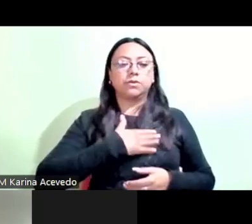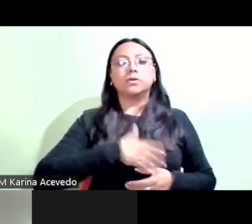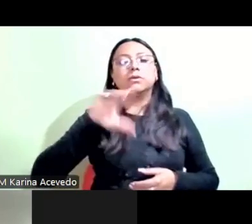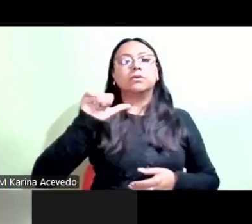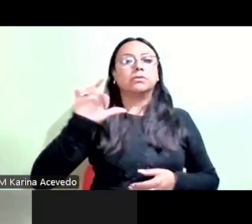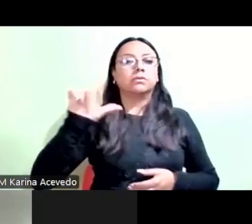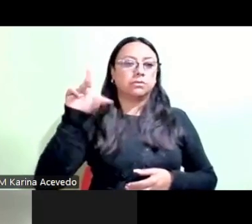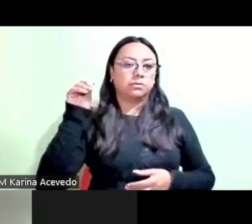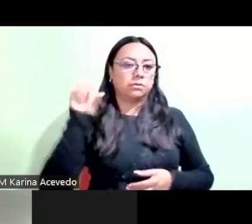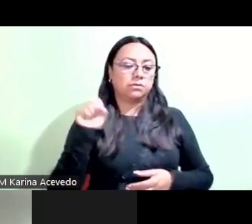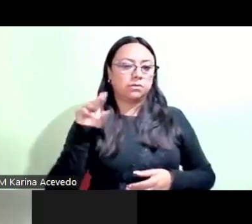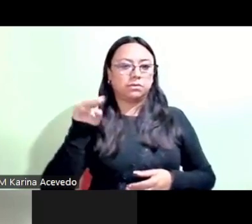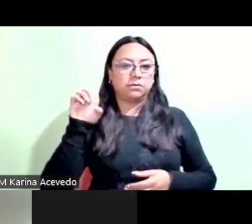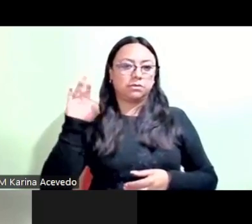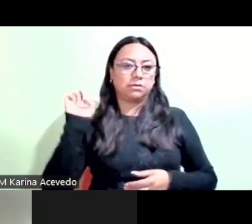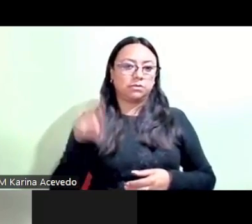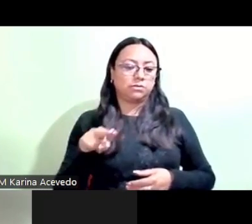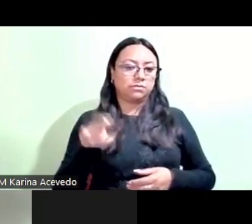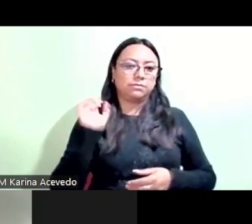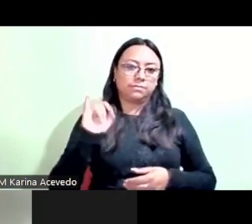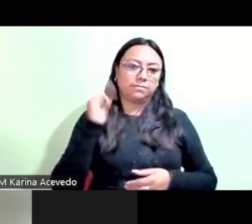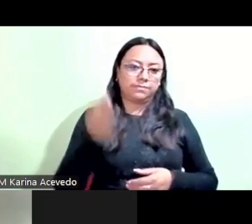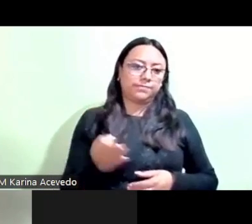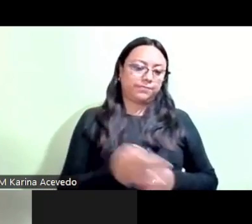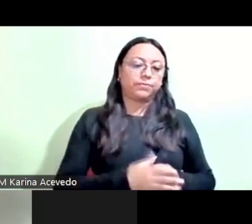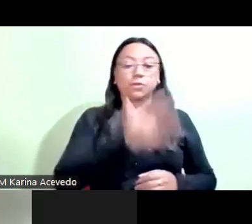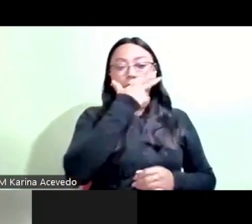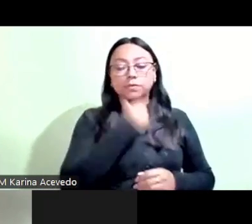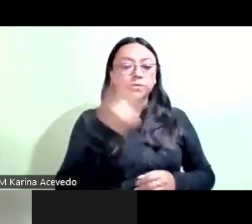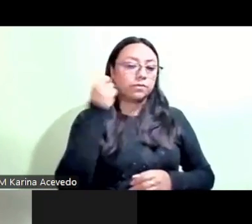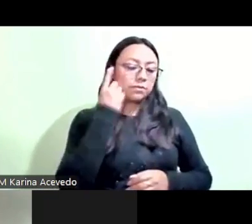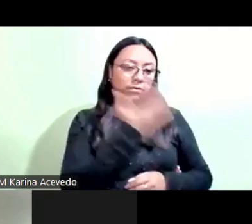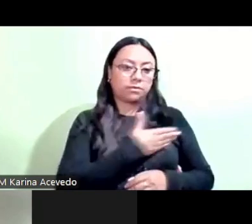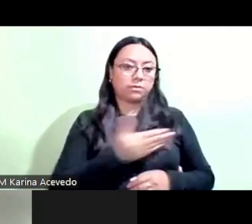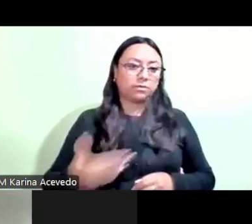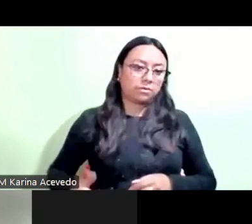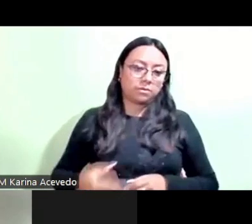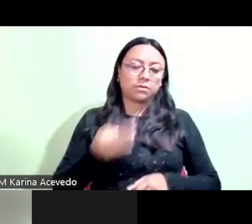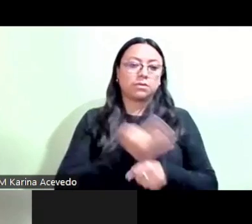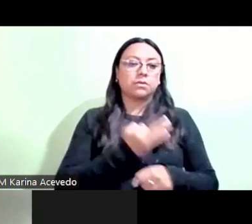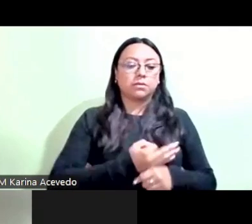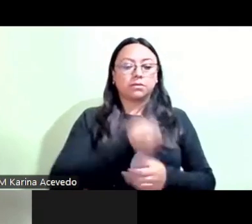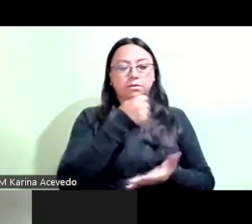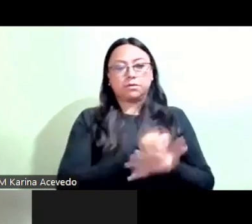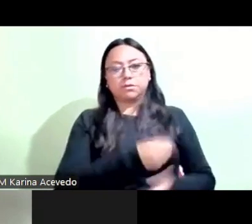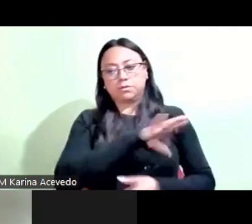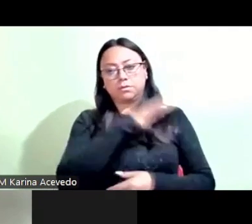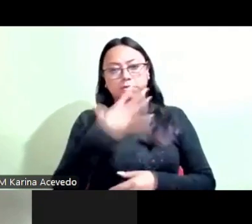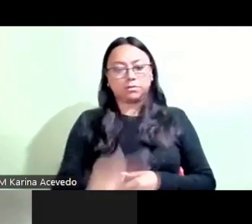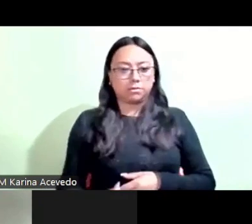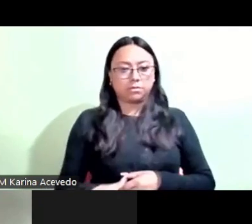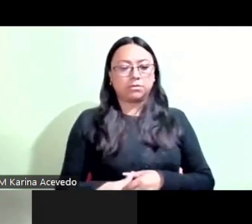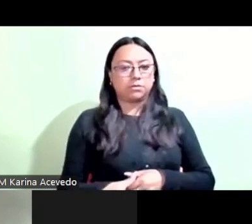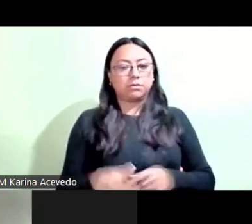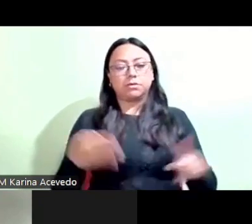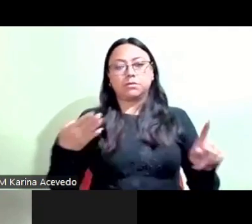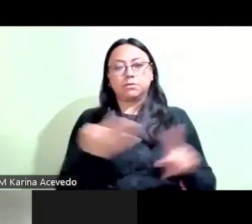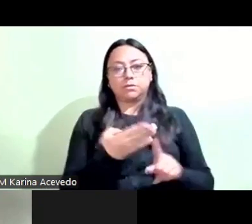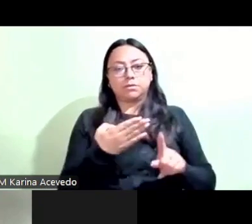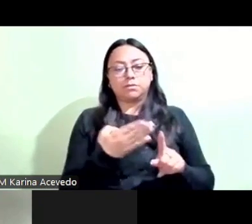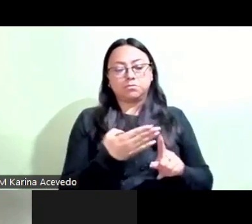en pro. Diputado presidente, se aprueba en lo general y en lo particular con 8